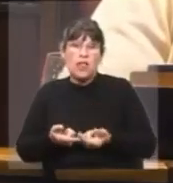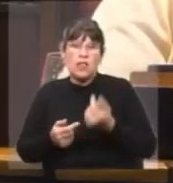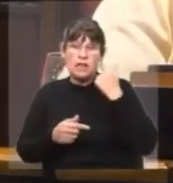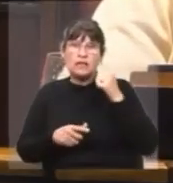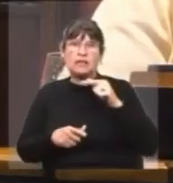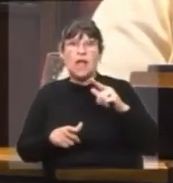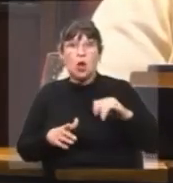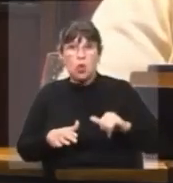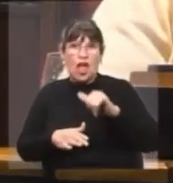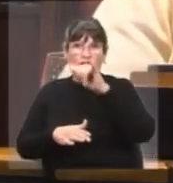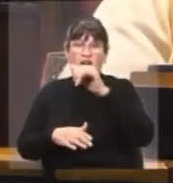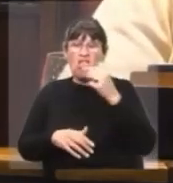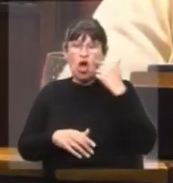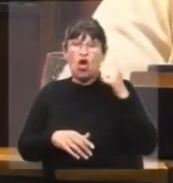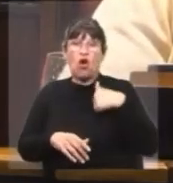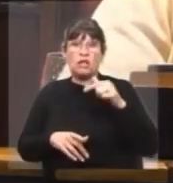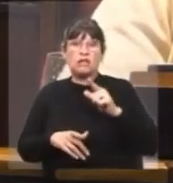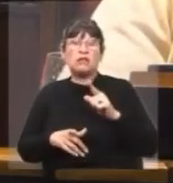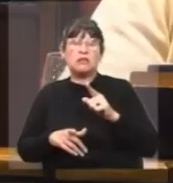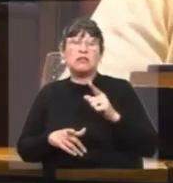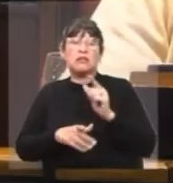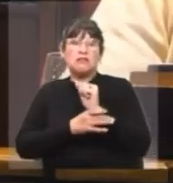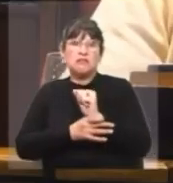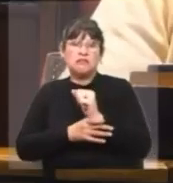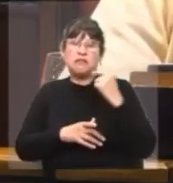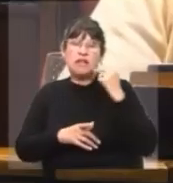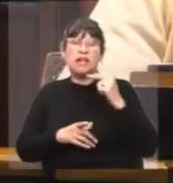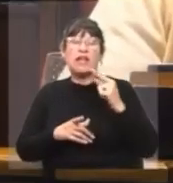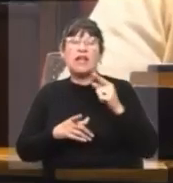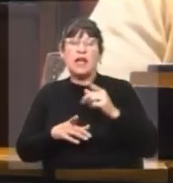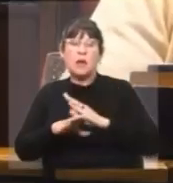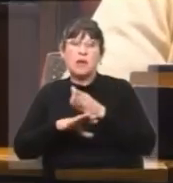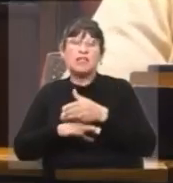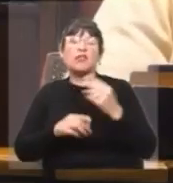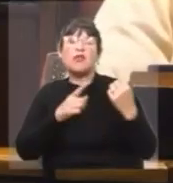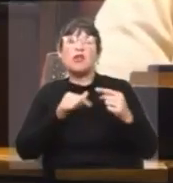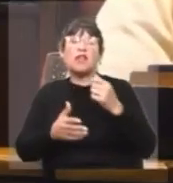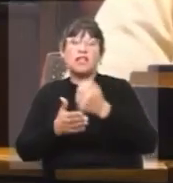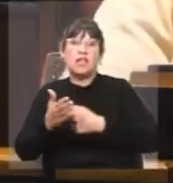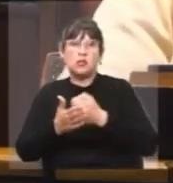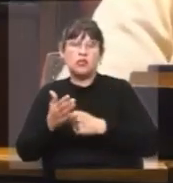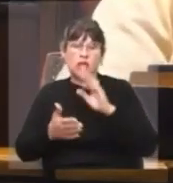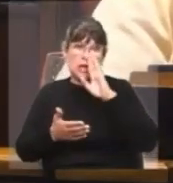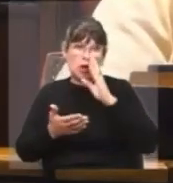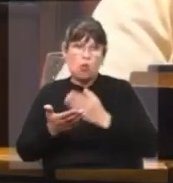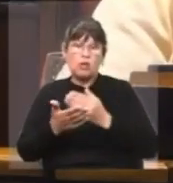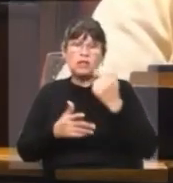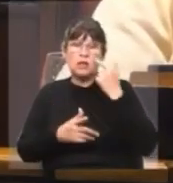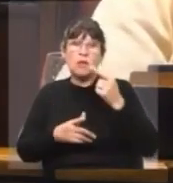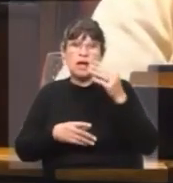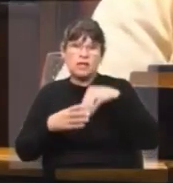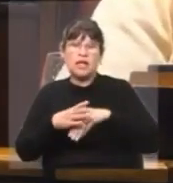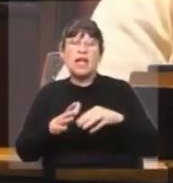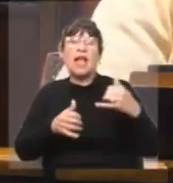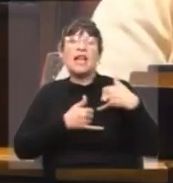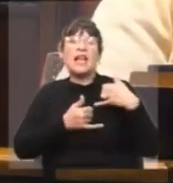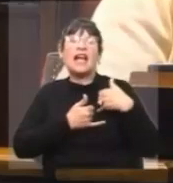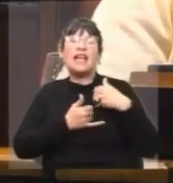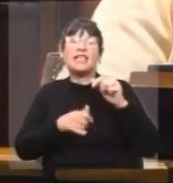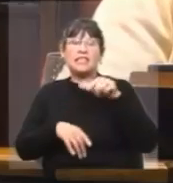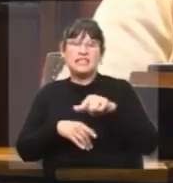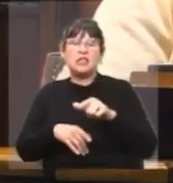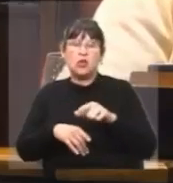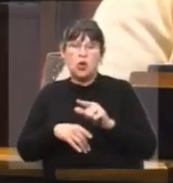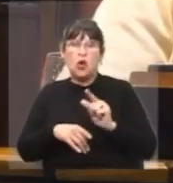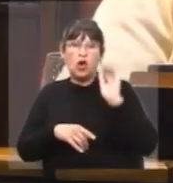aviador destacado que participó de diferentes luchas entre ellas la última integrando el ejército republicano